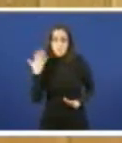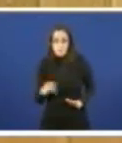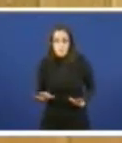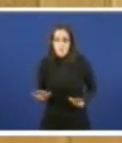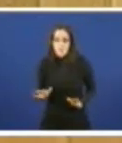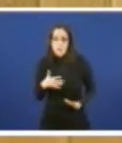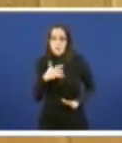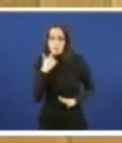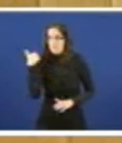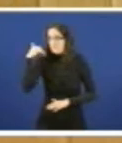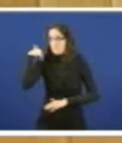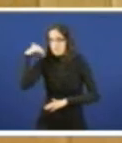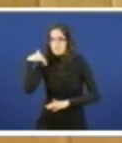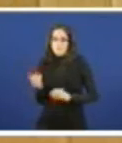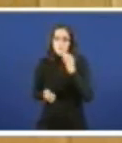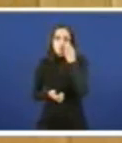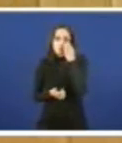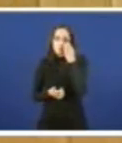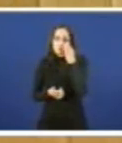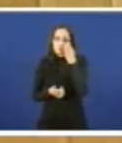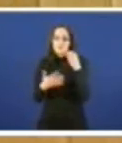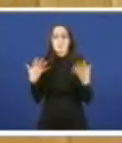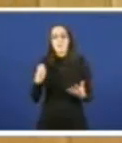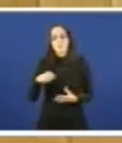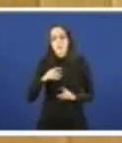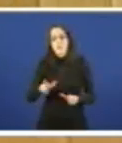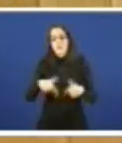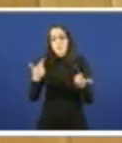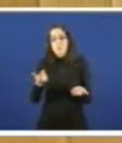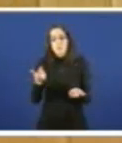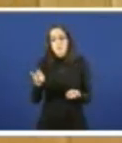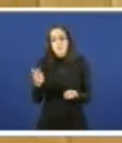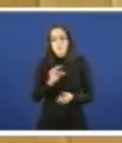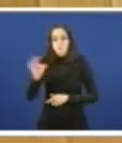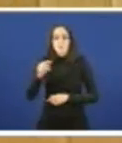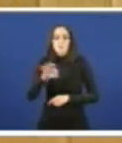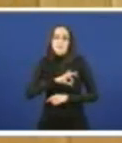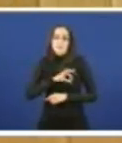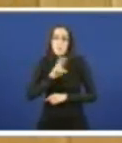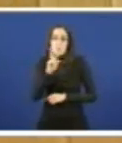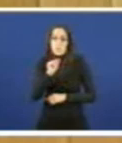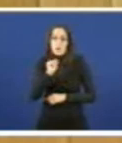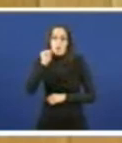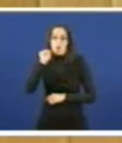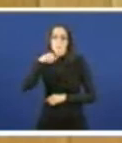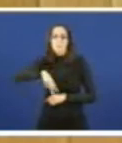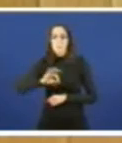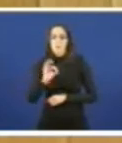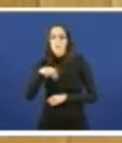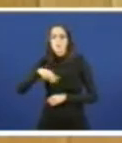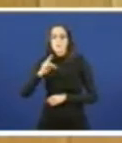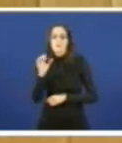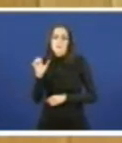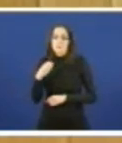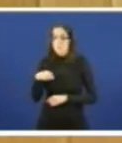80 anos antes. Por lo tanto, logo da súa intervención, señor Bamonde, e agradecendo, efectivamente, o apoio do